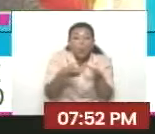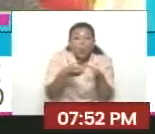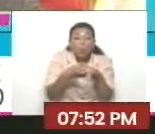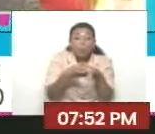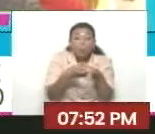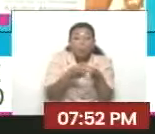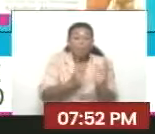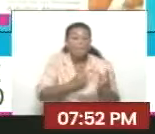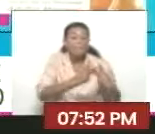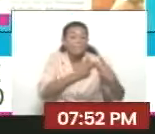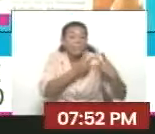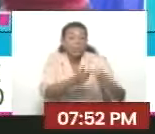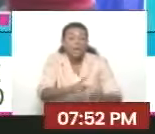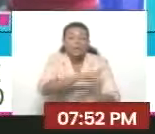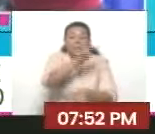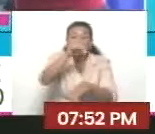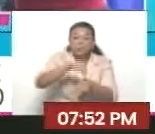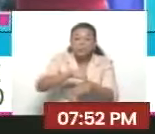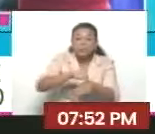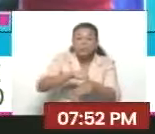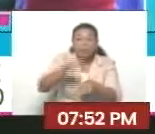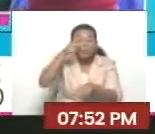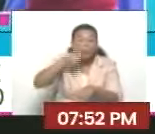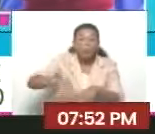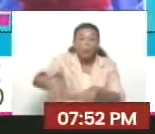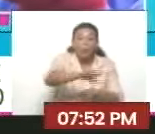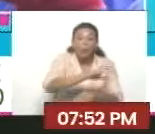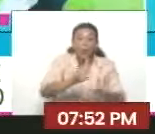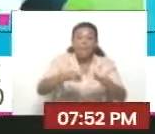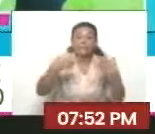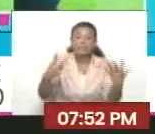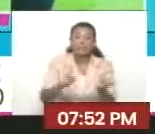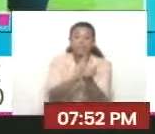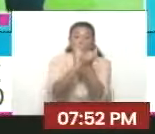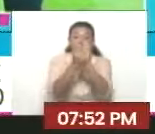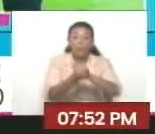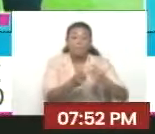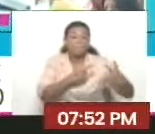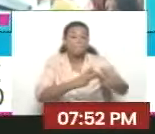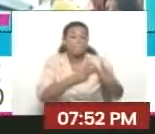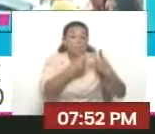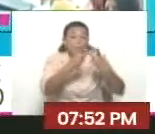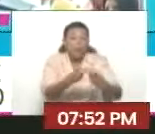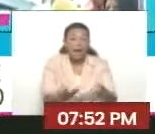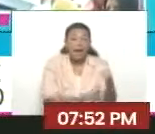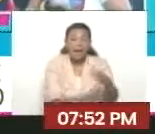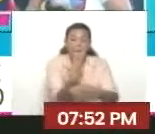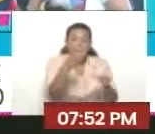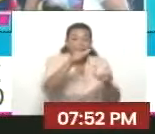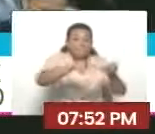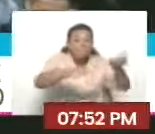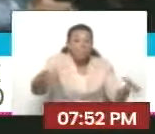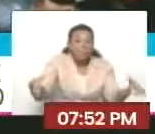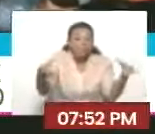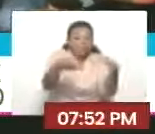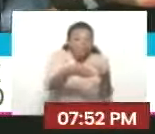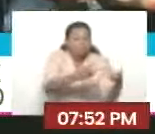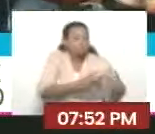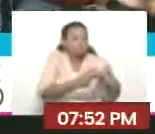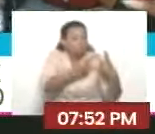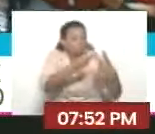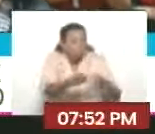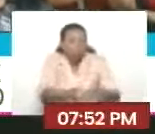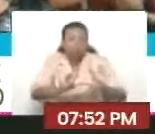gran voluntariado nacional del pueblo con las 7T, el gran voluntariado de la nueva época, el